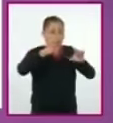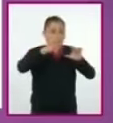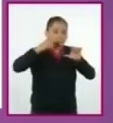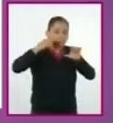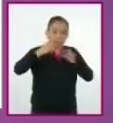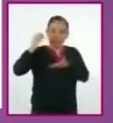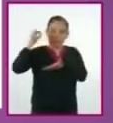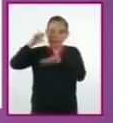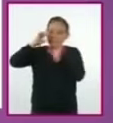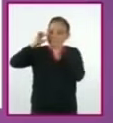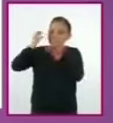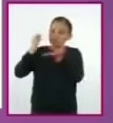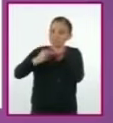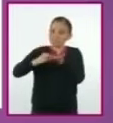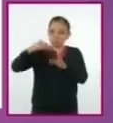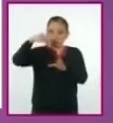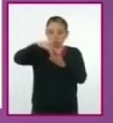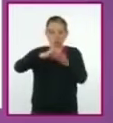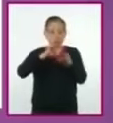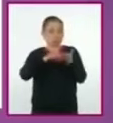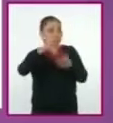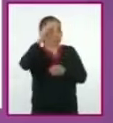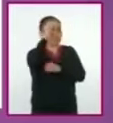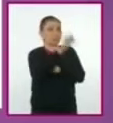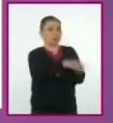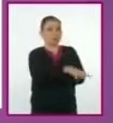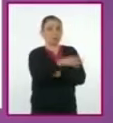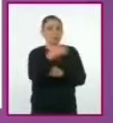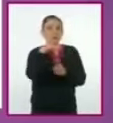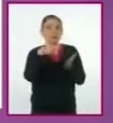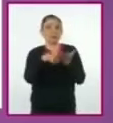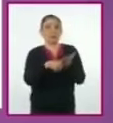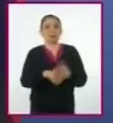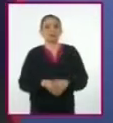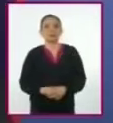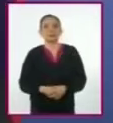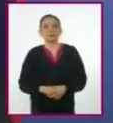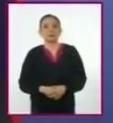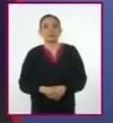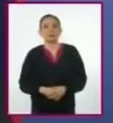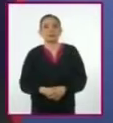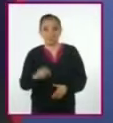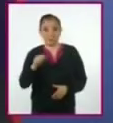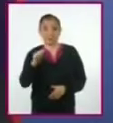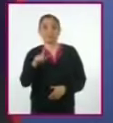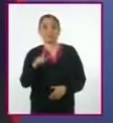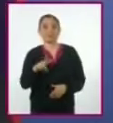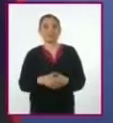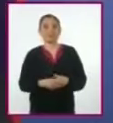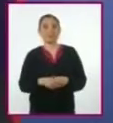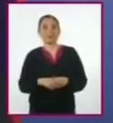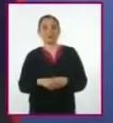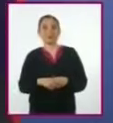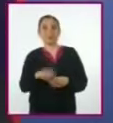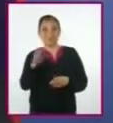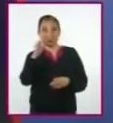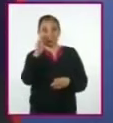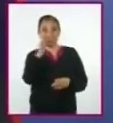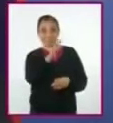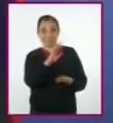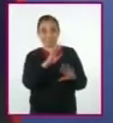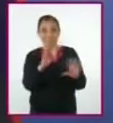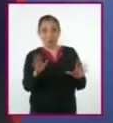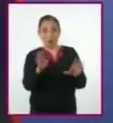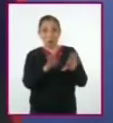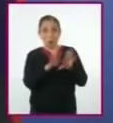sello y despachó la carta. ¿Qué tal, eh? ¿Te diste cuenta